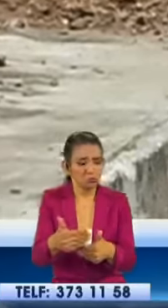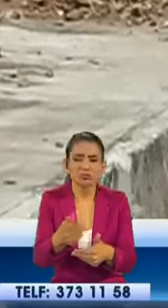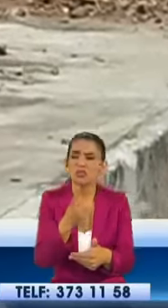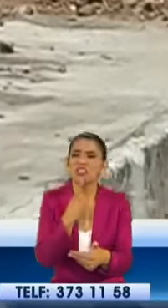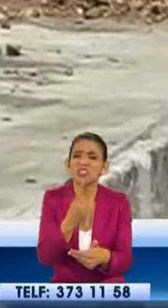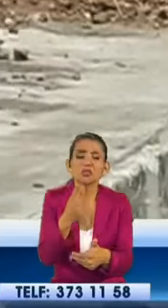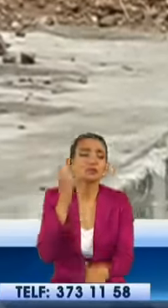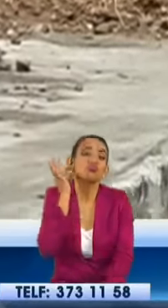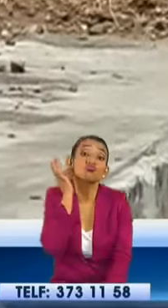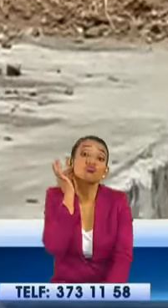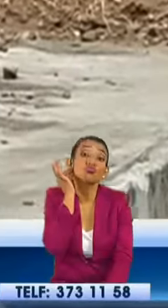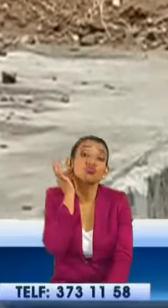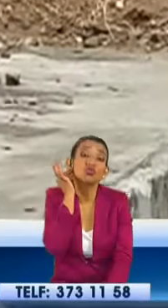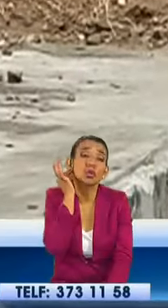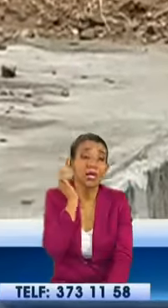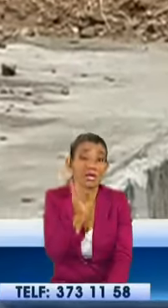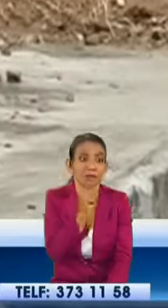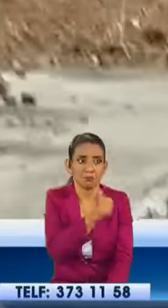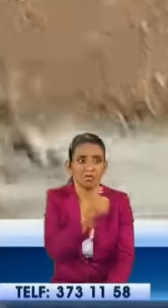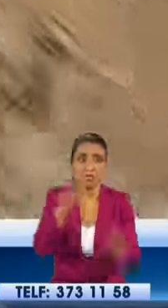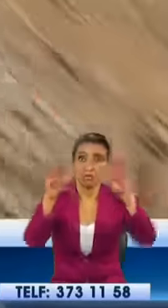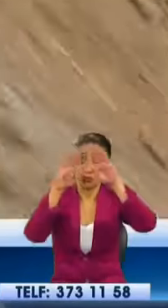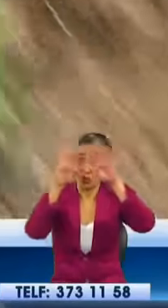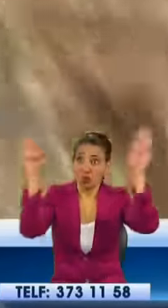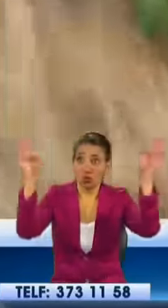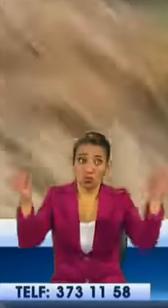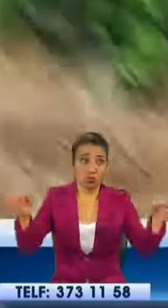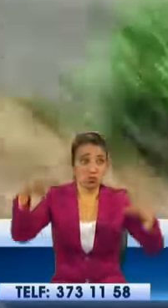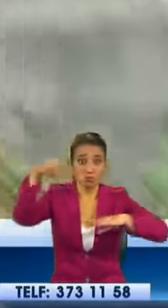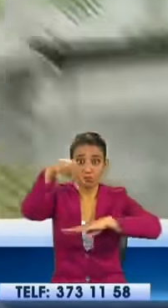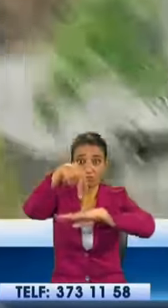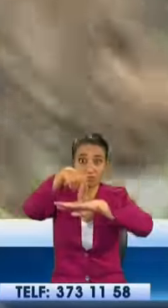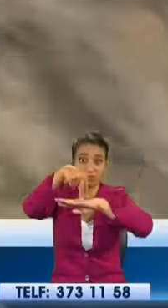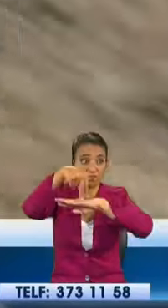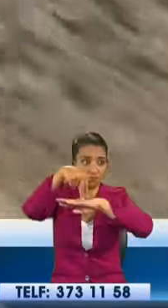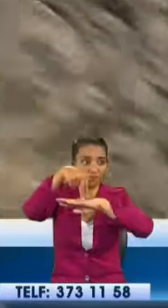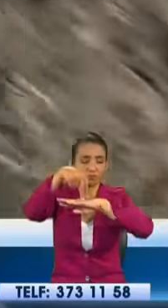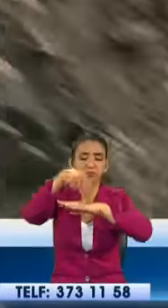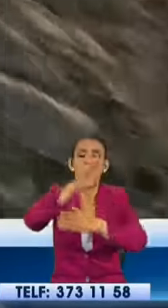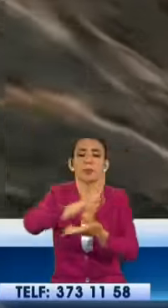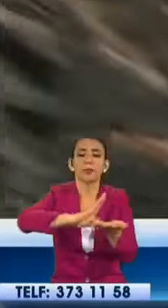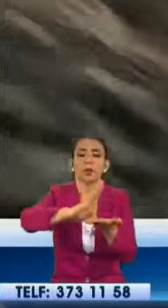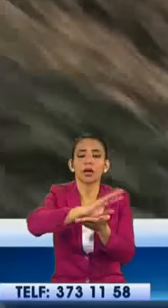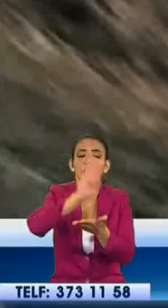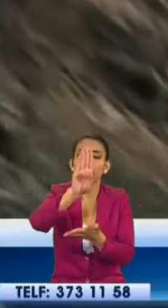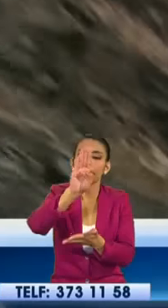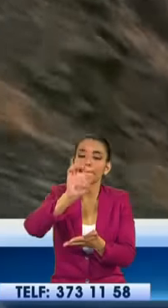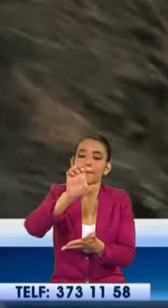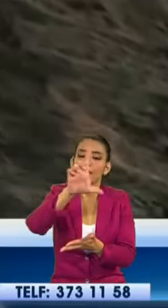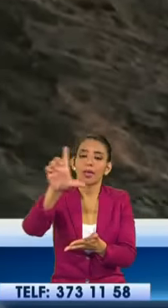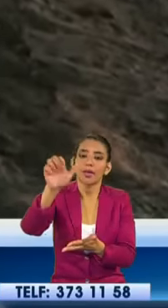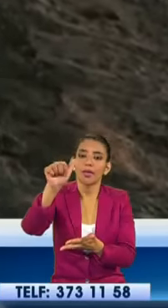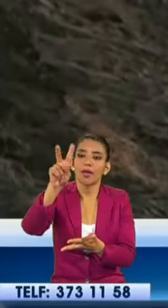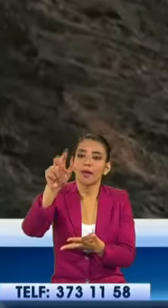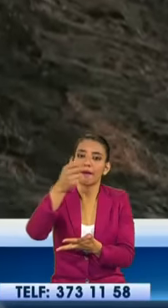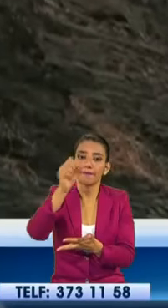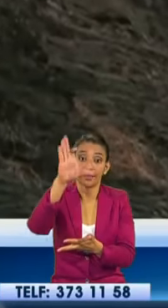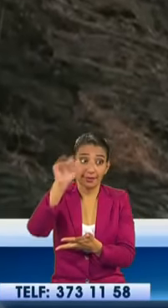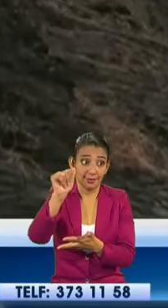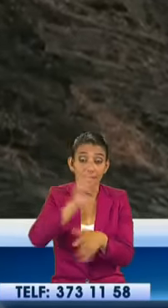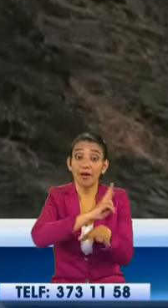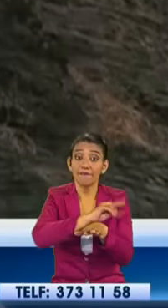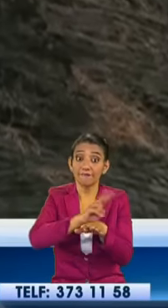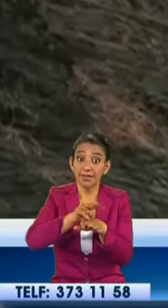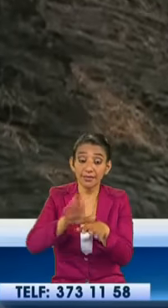se trataba de una mujer que había caído desde lo alto del mirador del cerro de la Ciudadela Bellavista, hacia donde se dirigió el fiscal